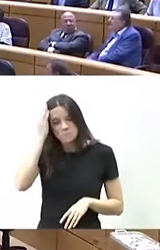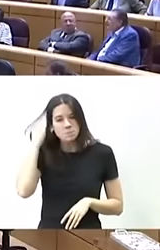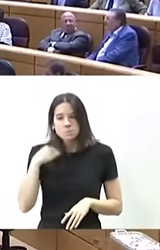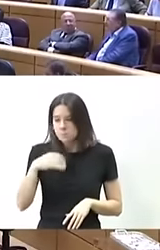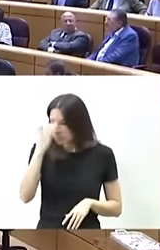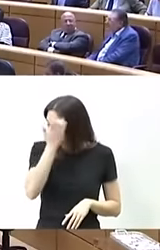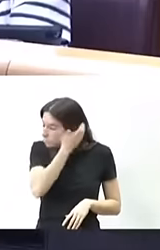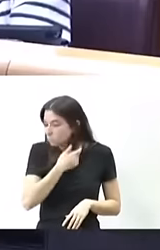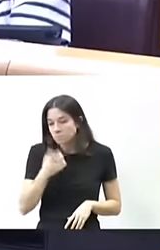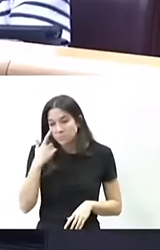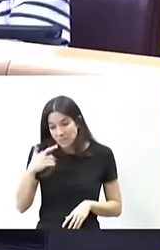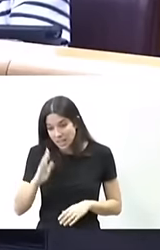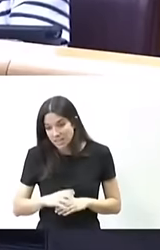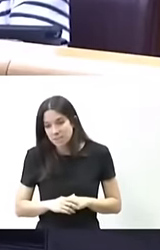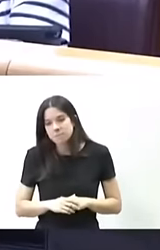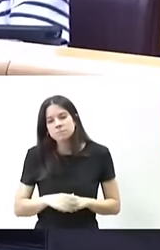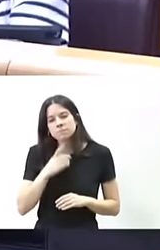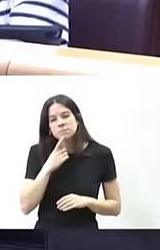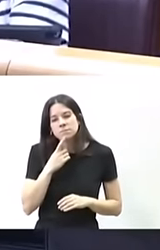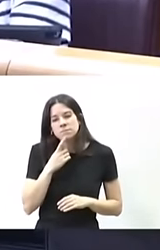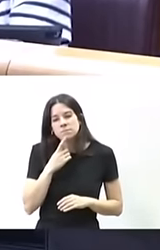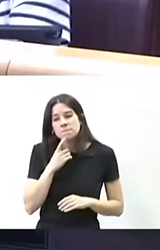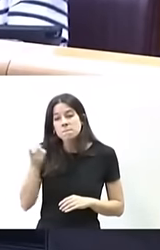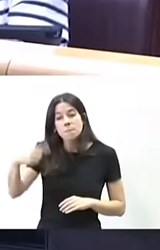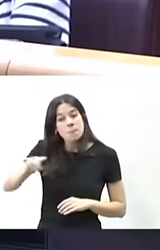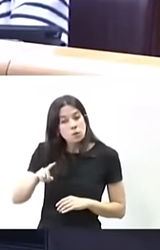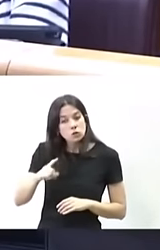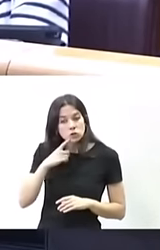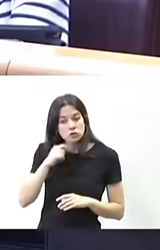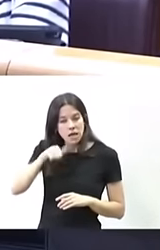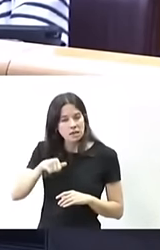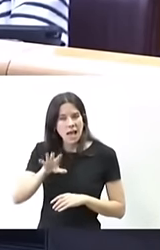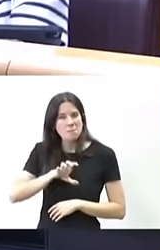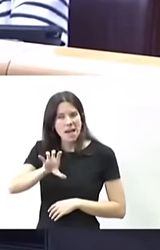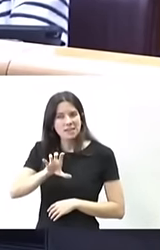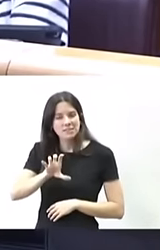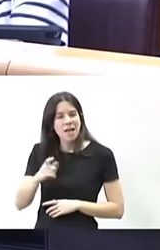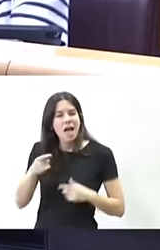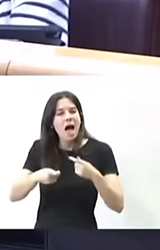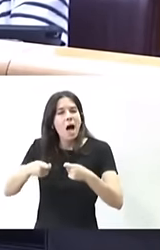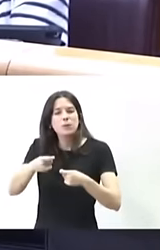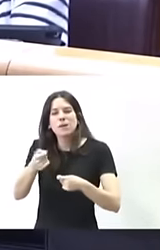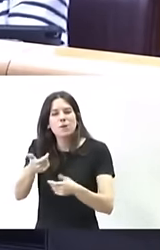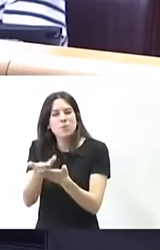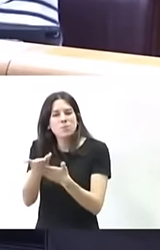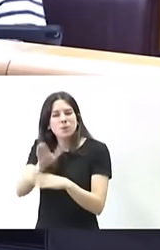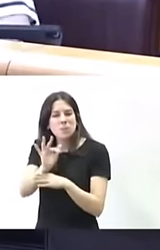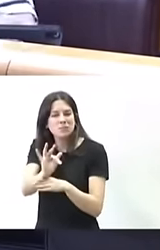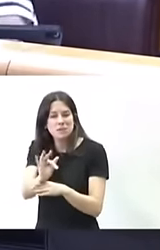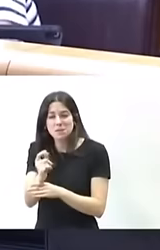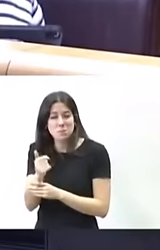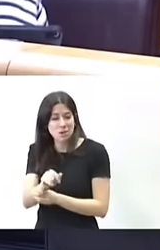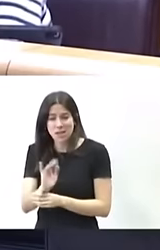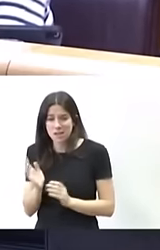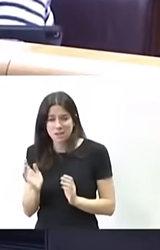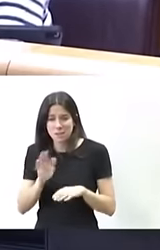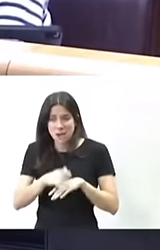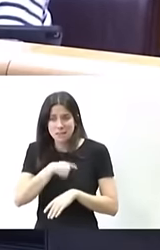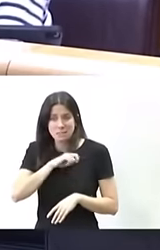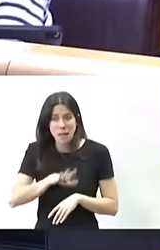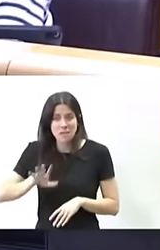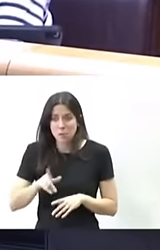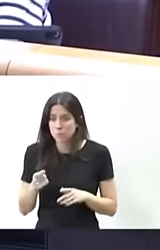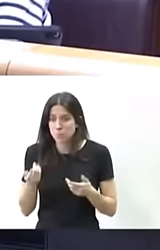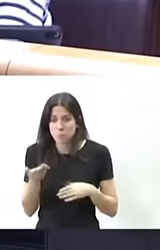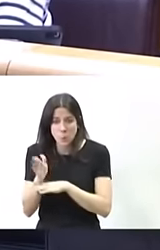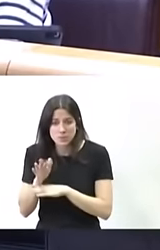Fíjense, fíjense, qué poco tienen ustedes que aportar a este país, qué pocas propuestas positivas tienen ustedes para este país, que